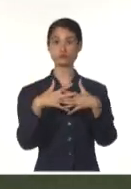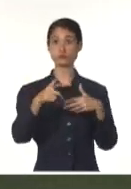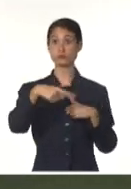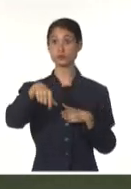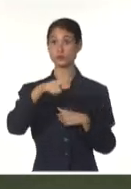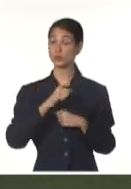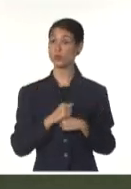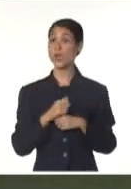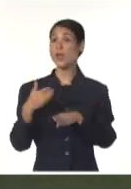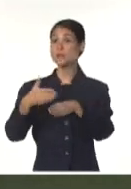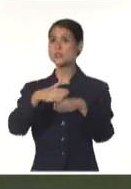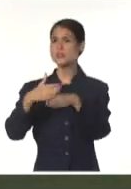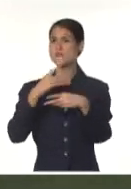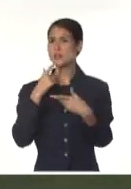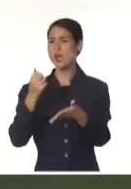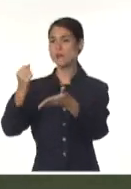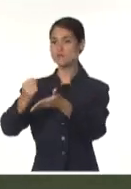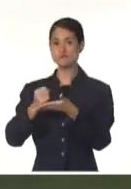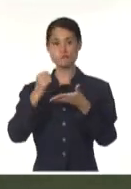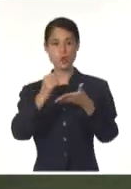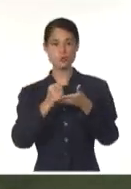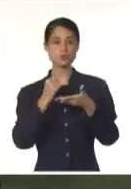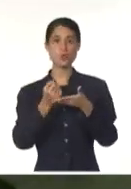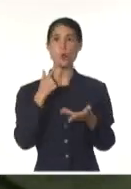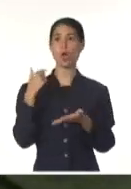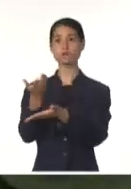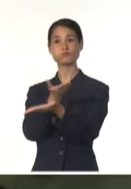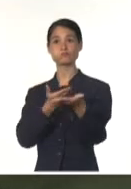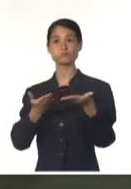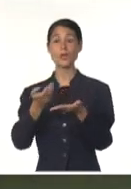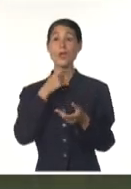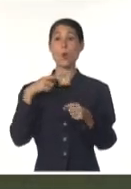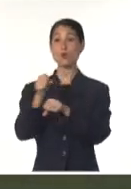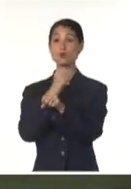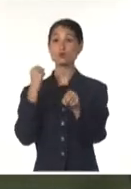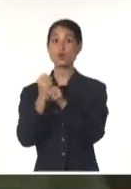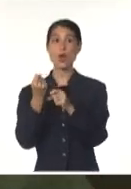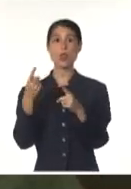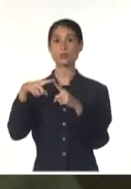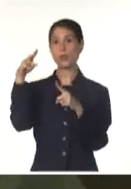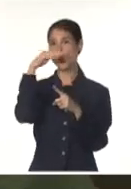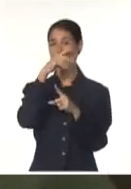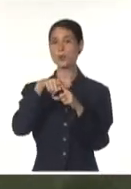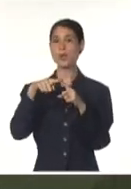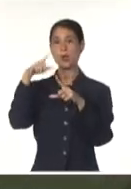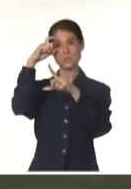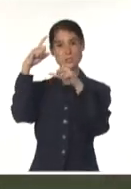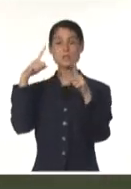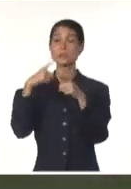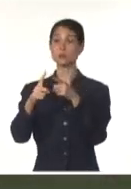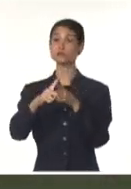compartir los adelantos de la ciencia y la innovación, entre otros aspectos. Por lo tanto,